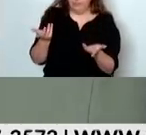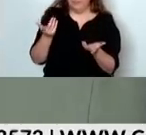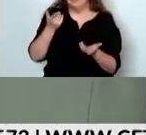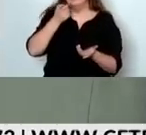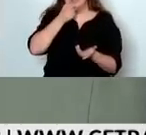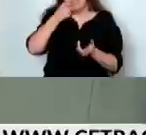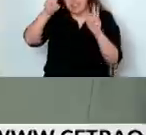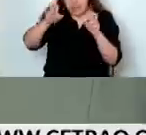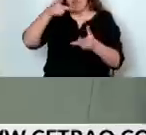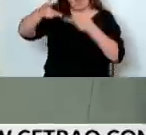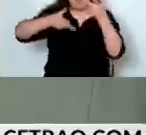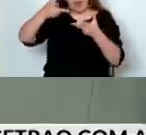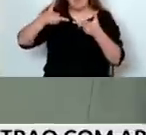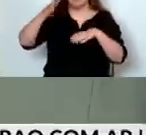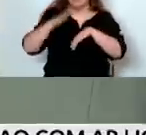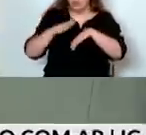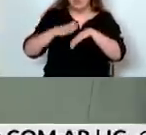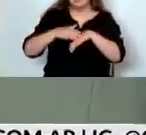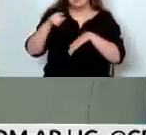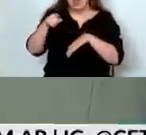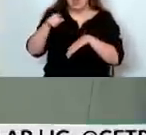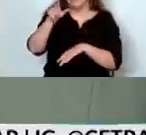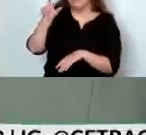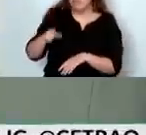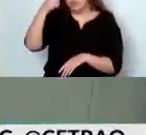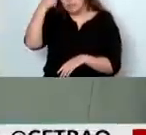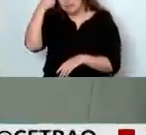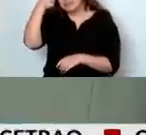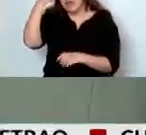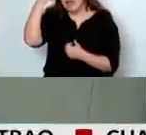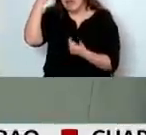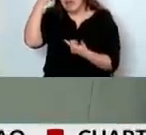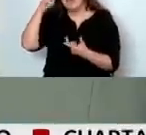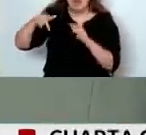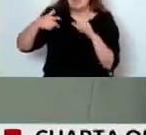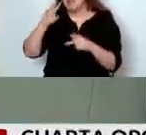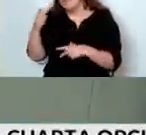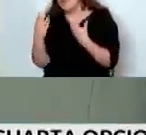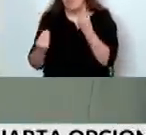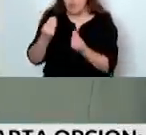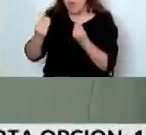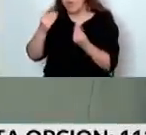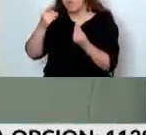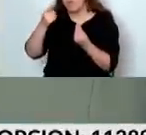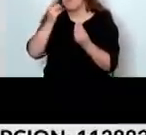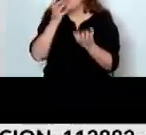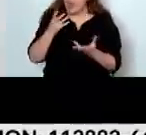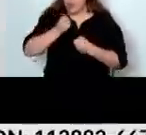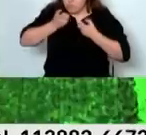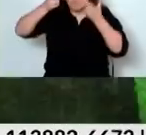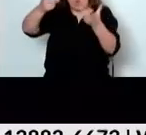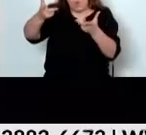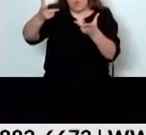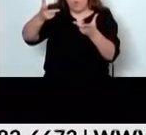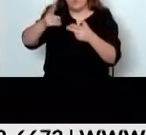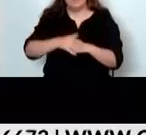estoy contemplando la posibilidad del suicidio como única opción al dolor que yo tengo y empiezo a hablar, voy a poder descomprimir y poner en palabras lo que a mí me